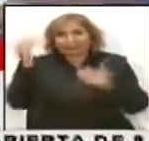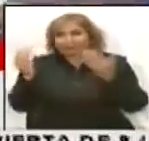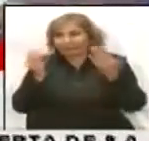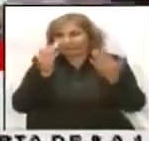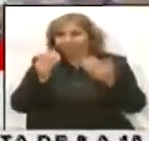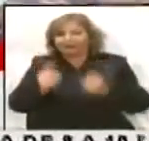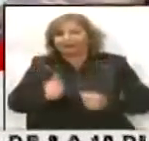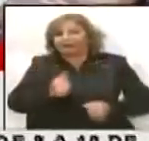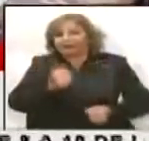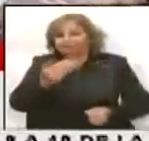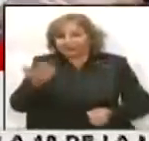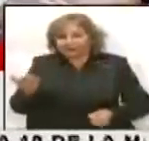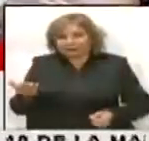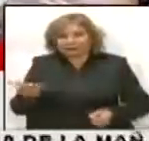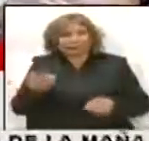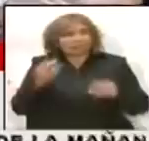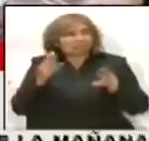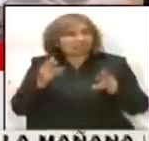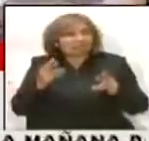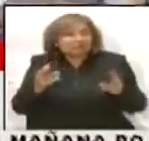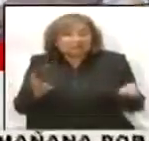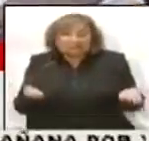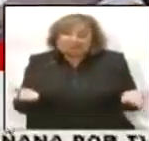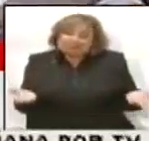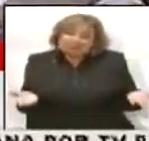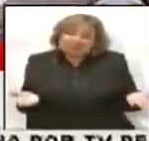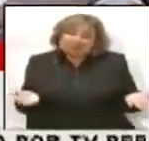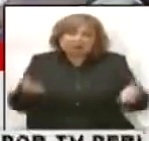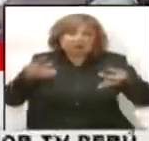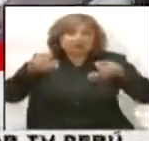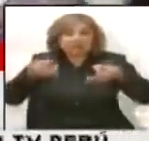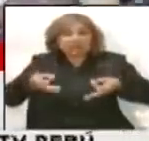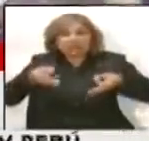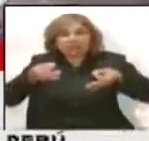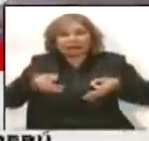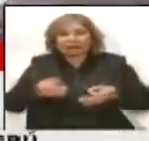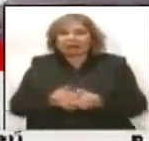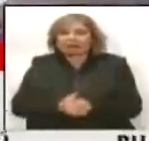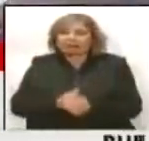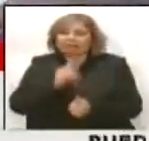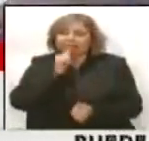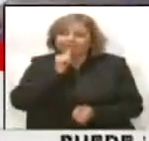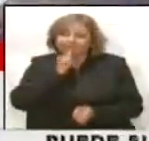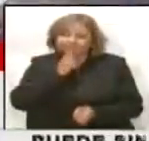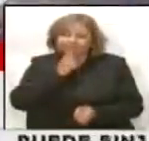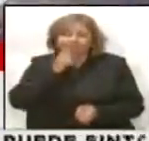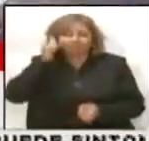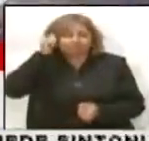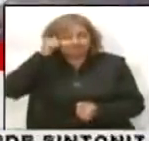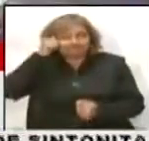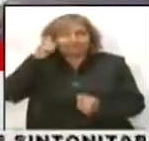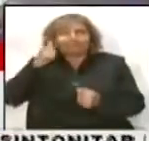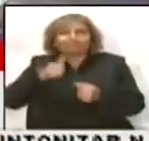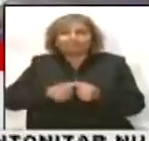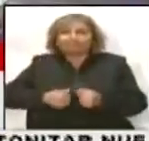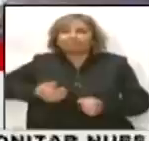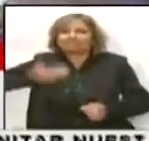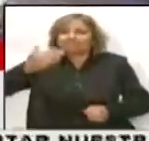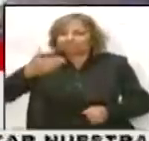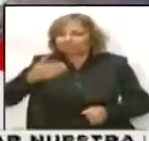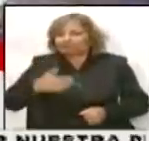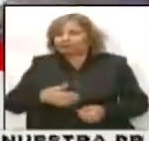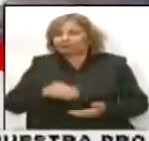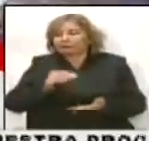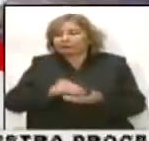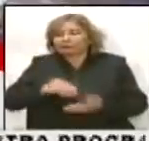sitios de memoria donde afortunadamente la verdad, la memoria, duélale a quien le duela, sobre todo a los perpetradores de violaciones